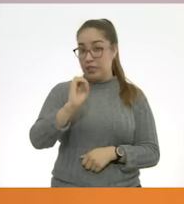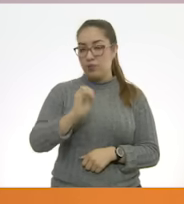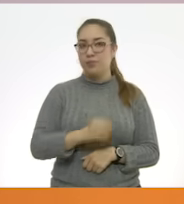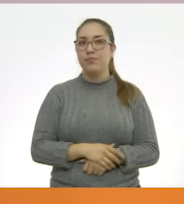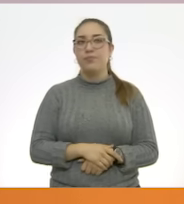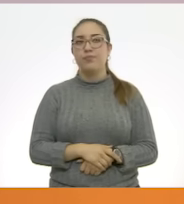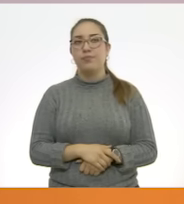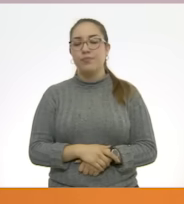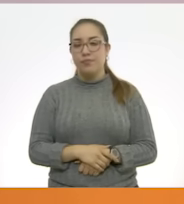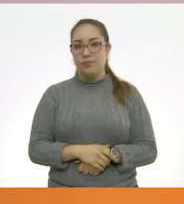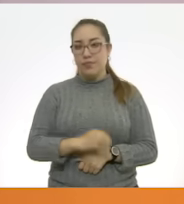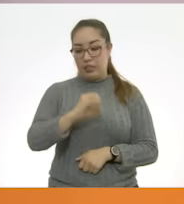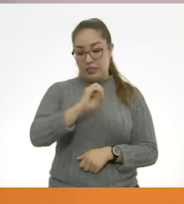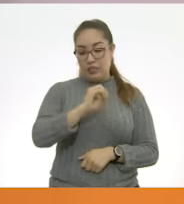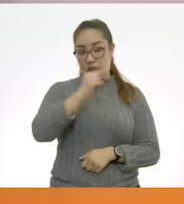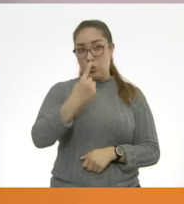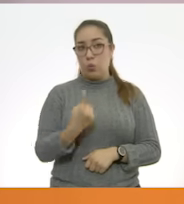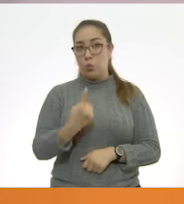1